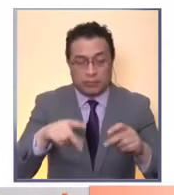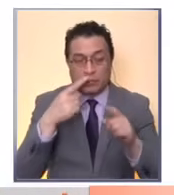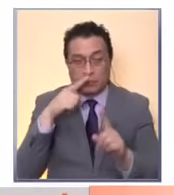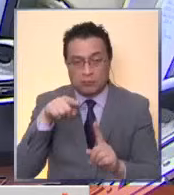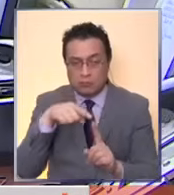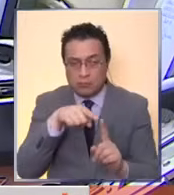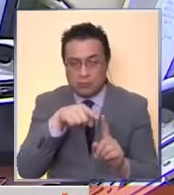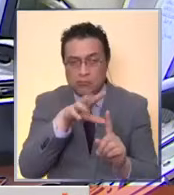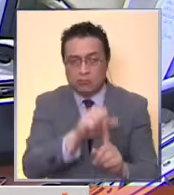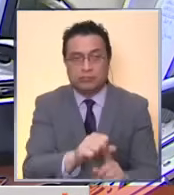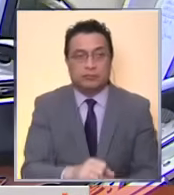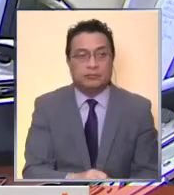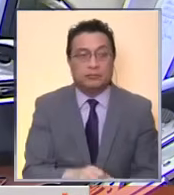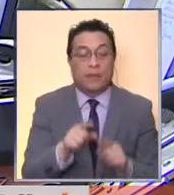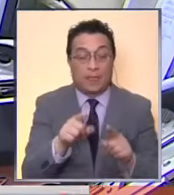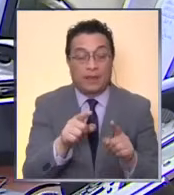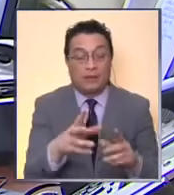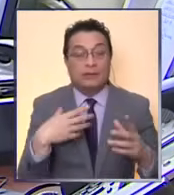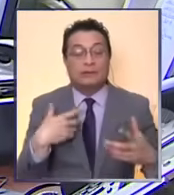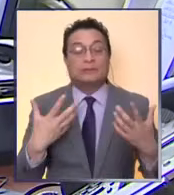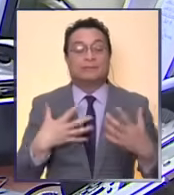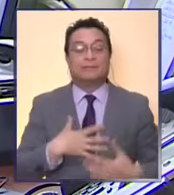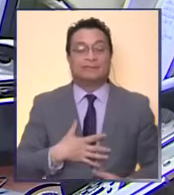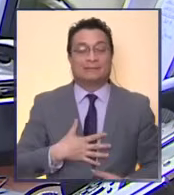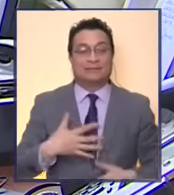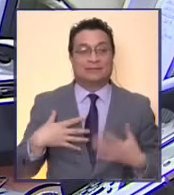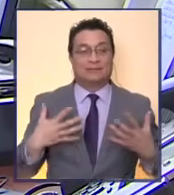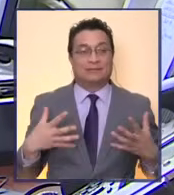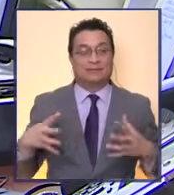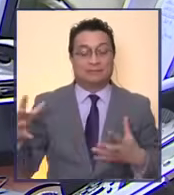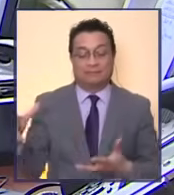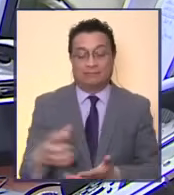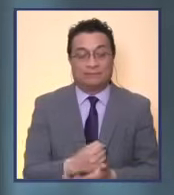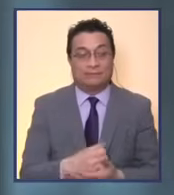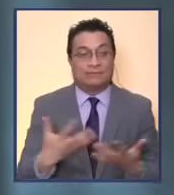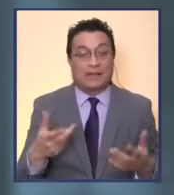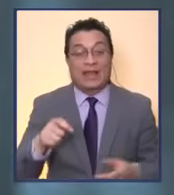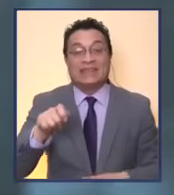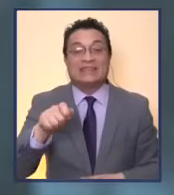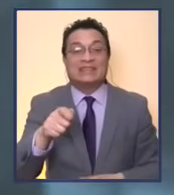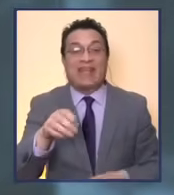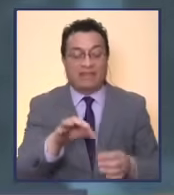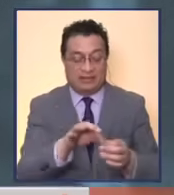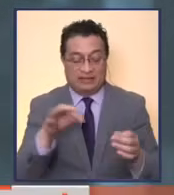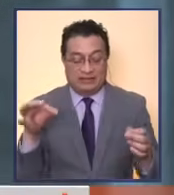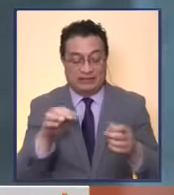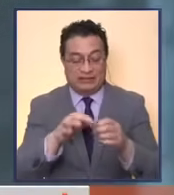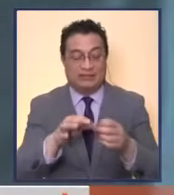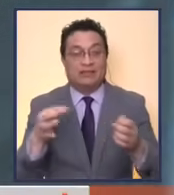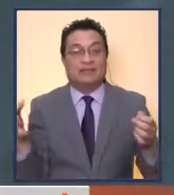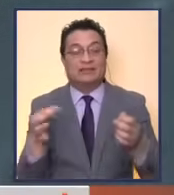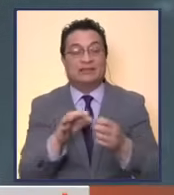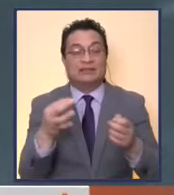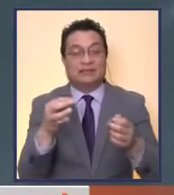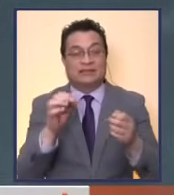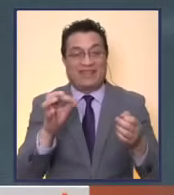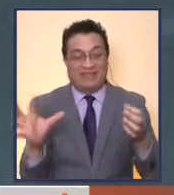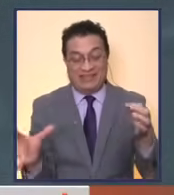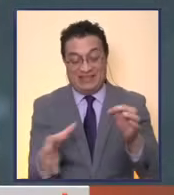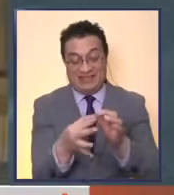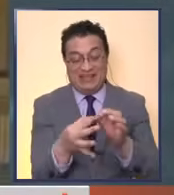caso. Su trofeo era quedarse con llaveros, los llaveros de estos vehículos de alta gama